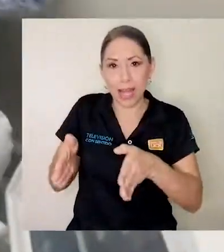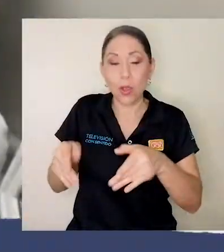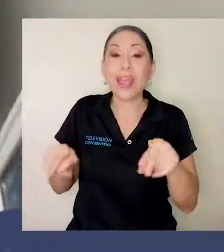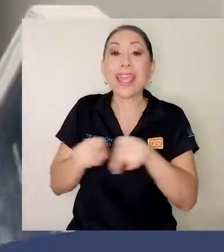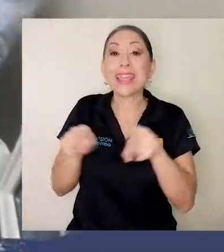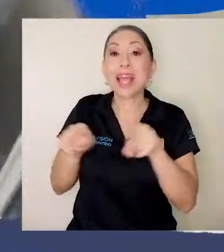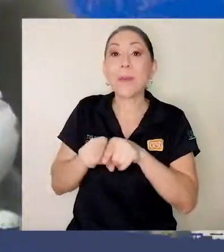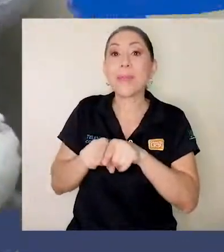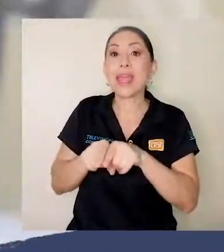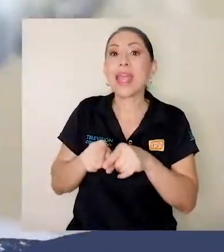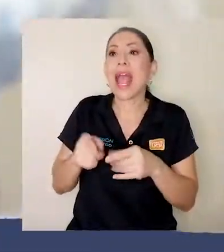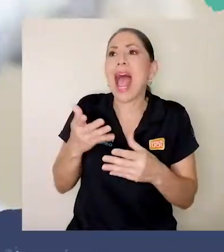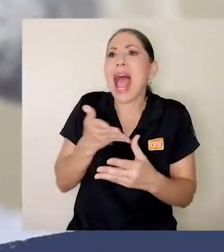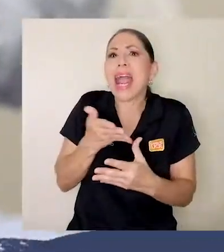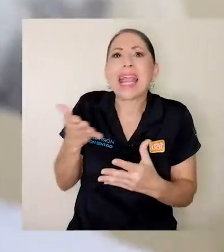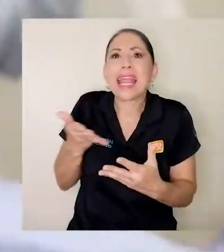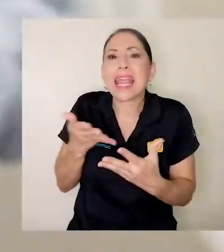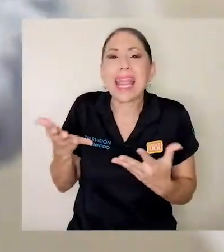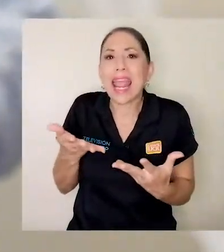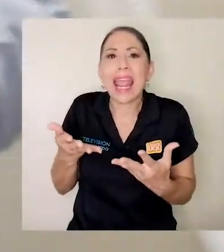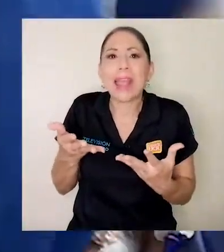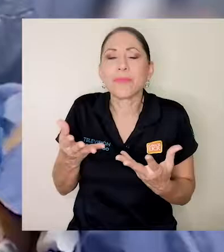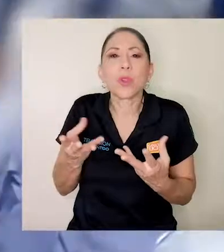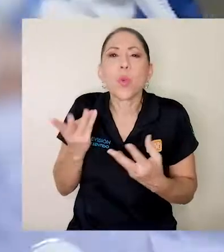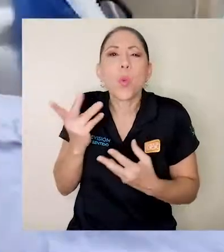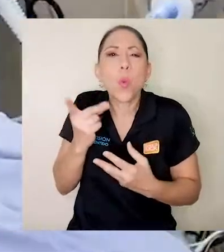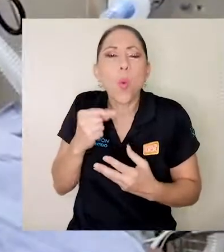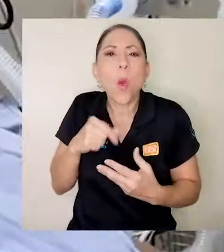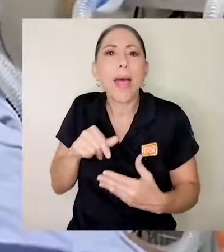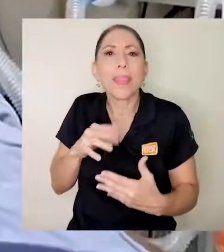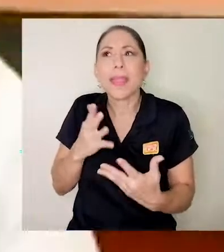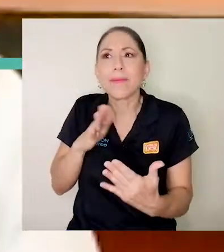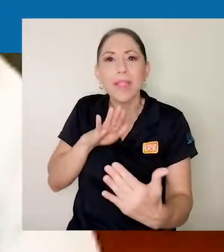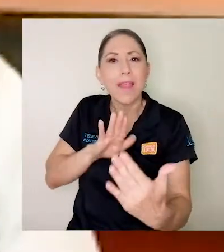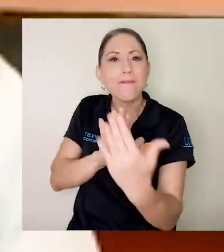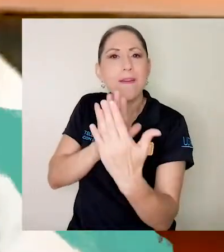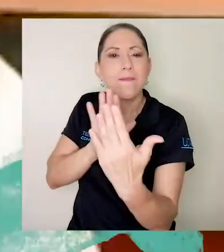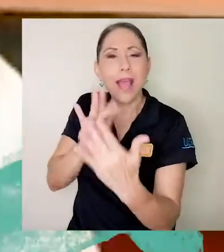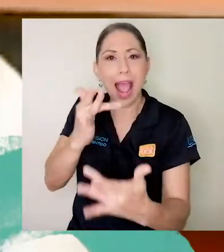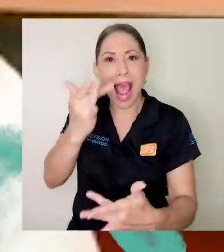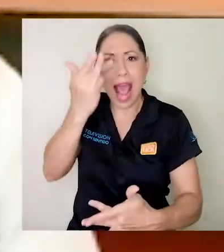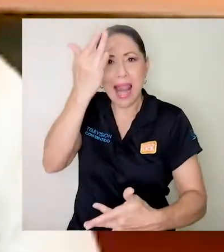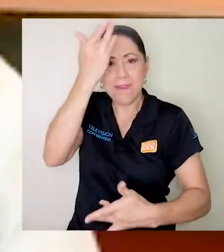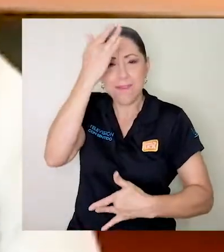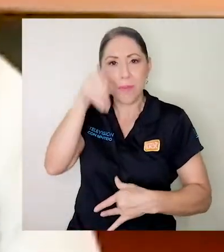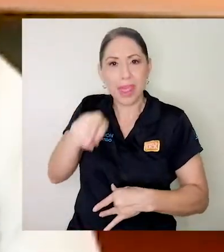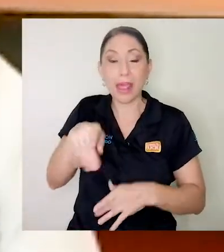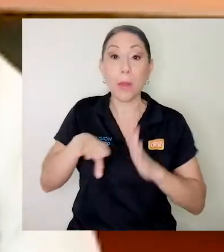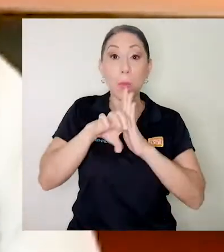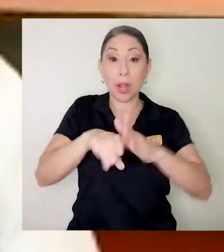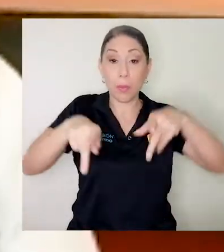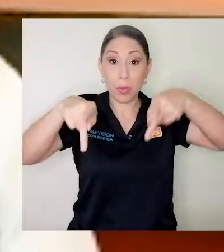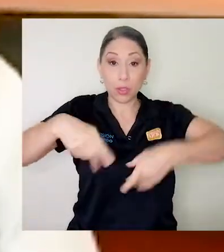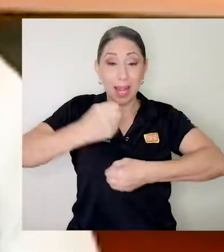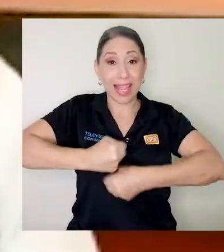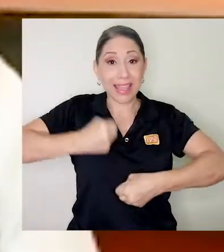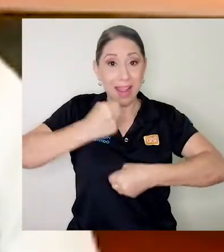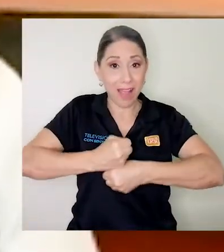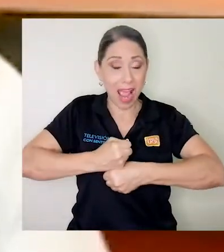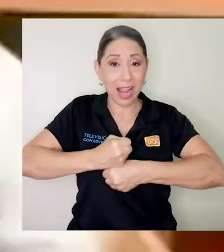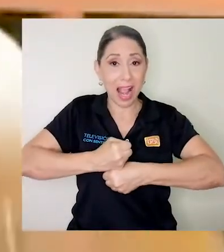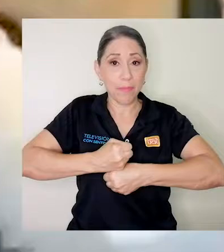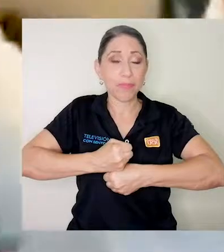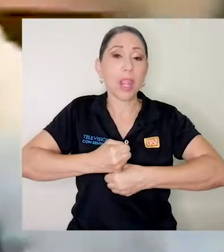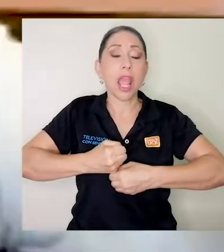al grado de exposición a la enfermedad que tiene el funcionario. Una persona que está en una